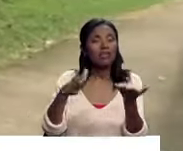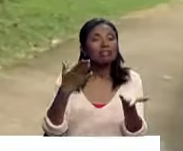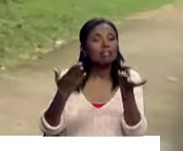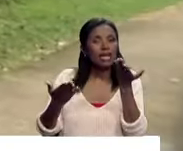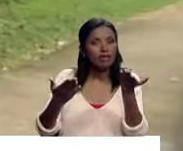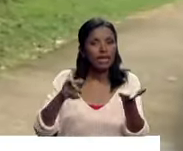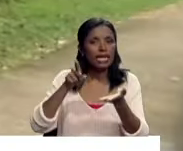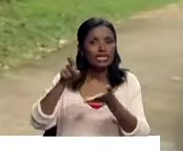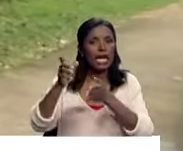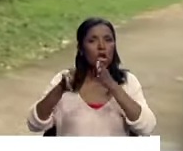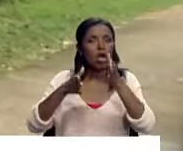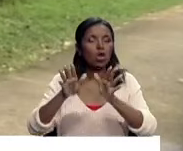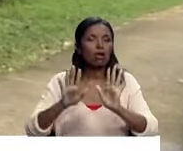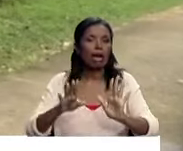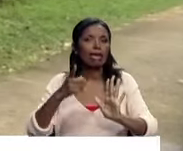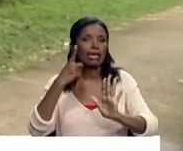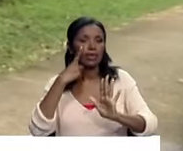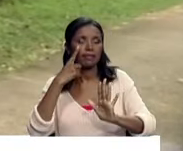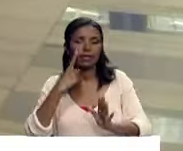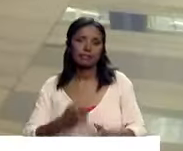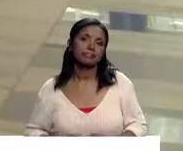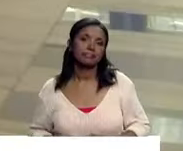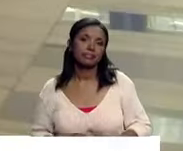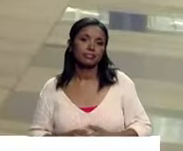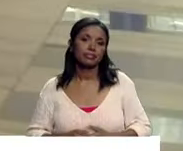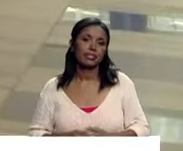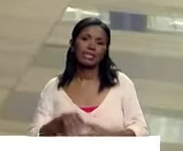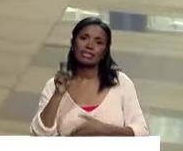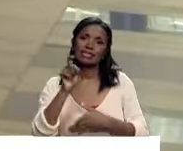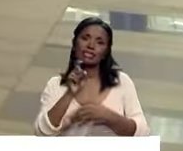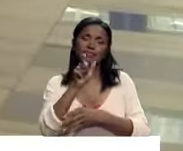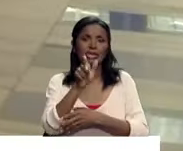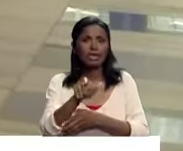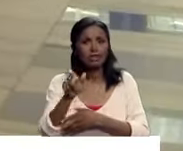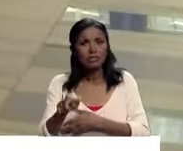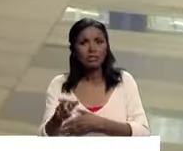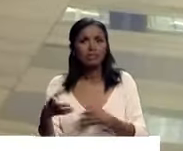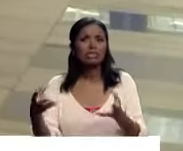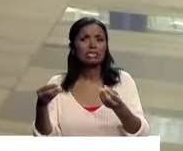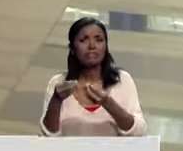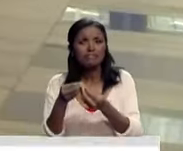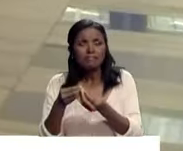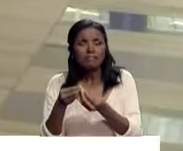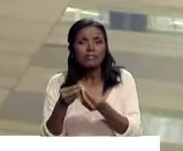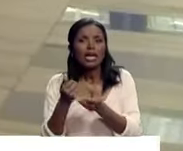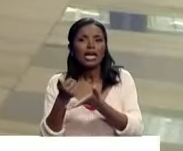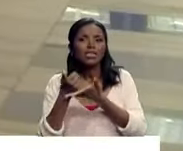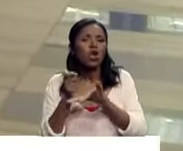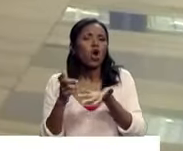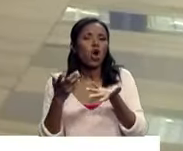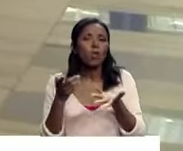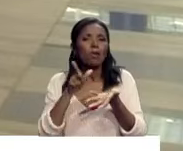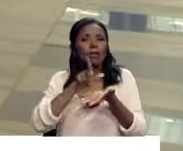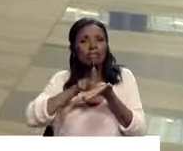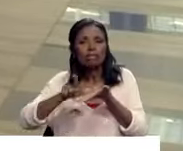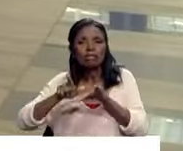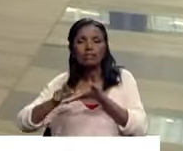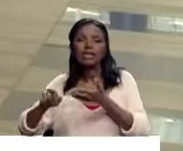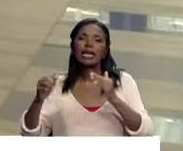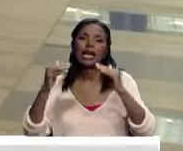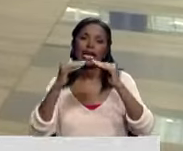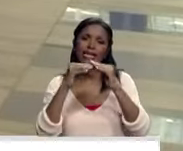La población reacciona en el momento, pero necesitamos que esto sea un proceso sostenido, porque realmente